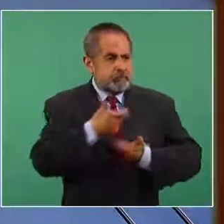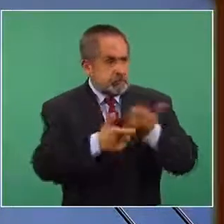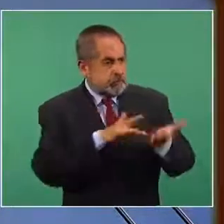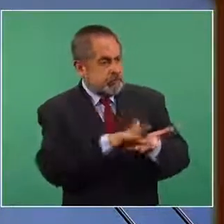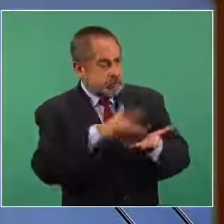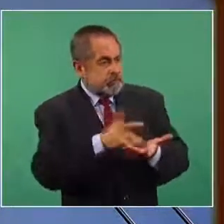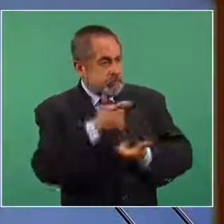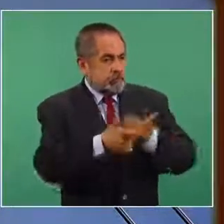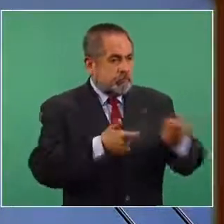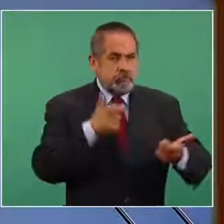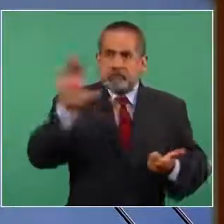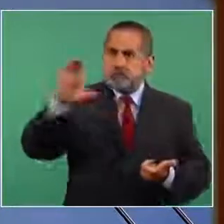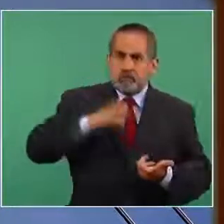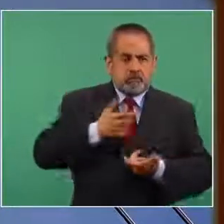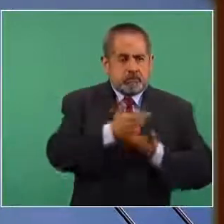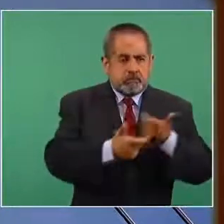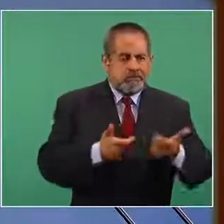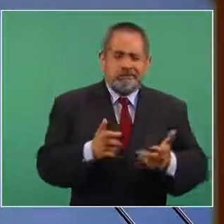porque